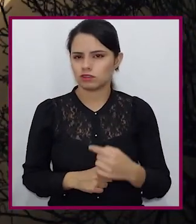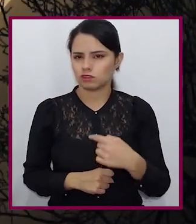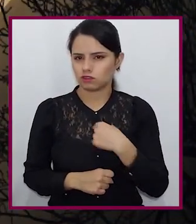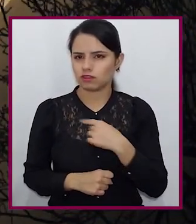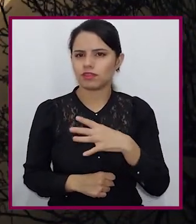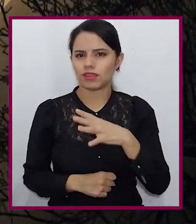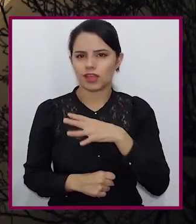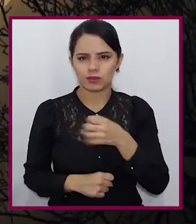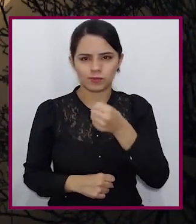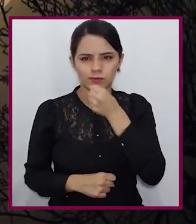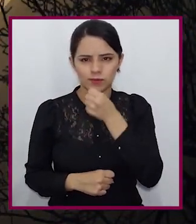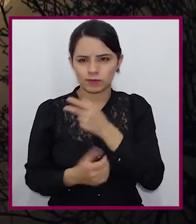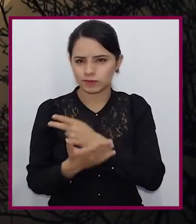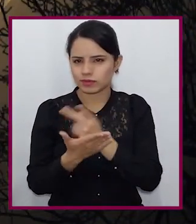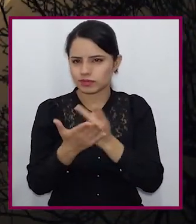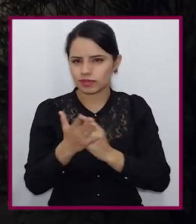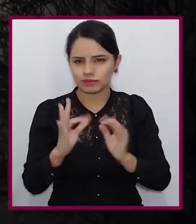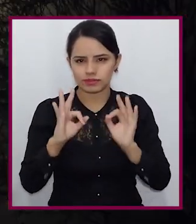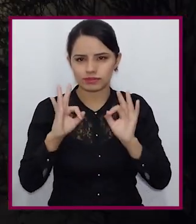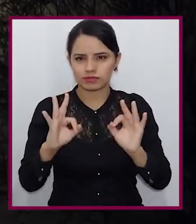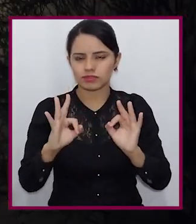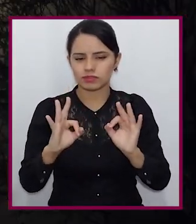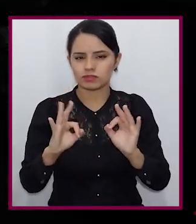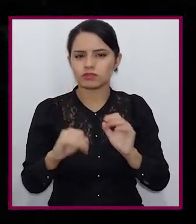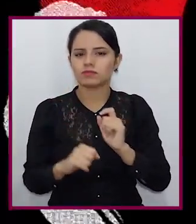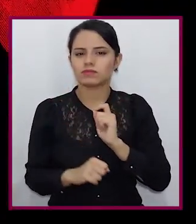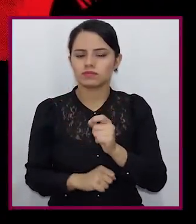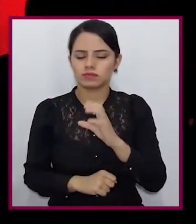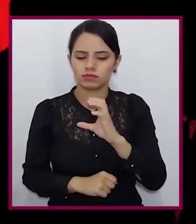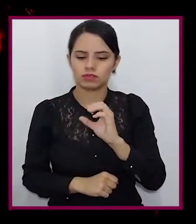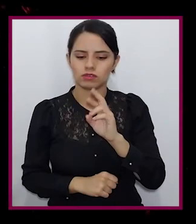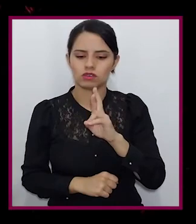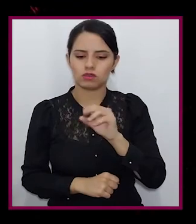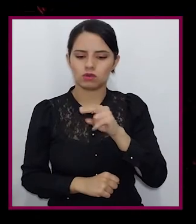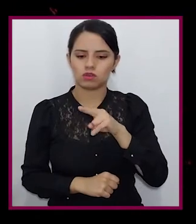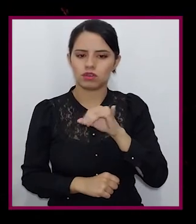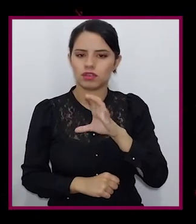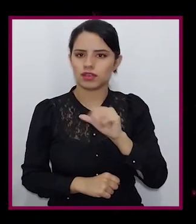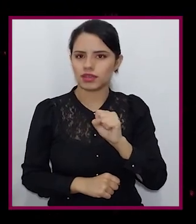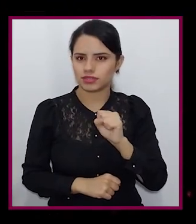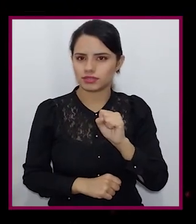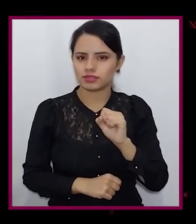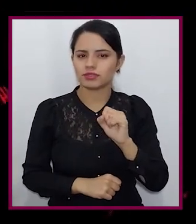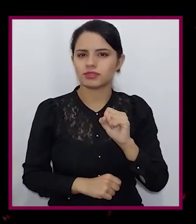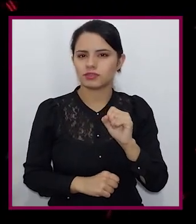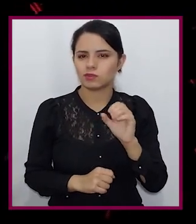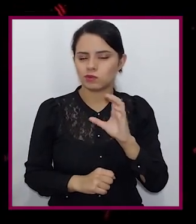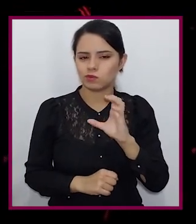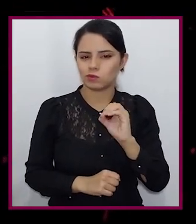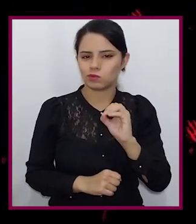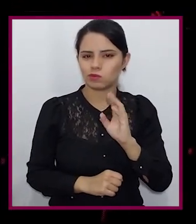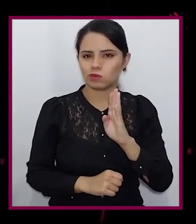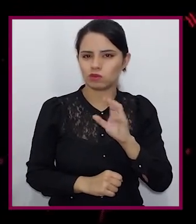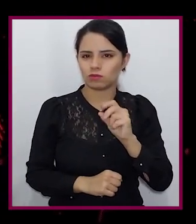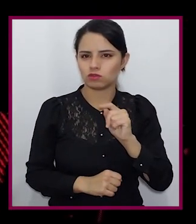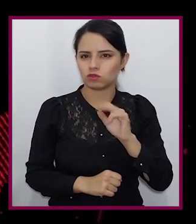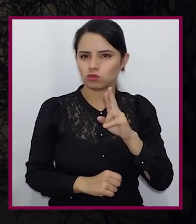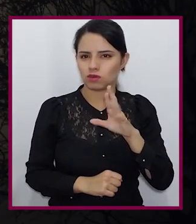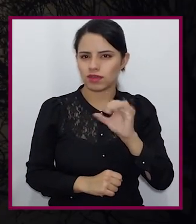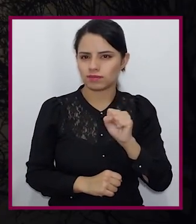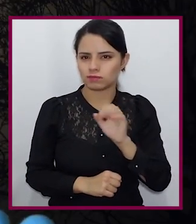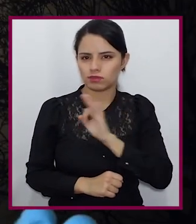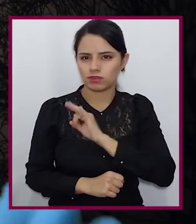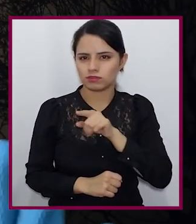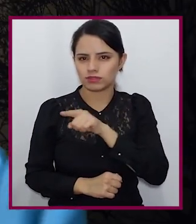el podcast perfecto para ustedes. Se llama Crónicas Oscuras y lo pueden escuchar desde su celular